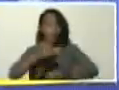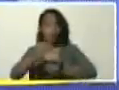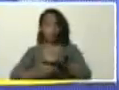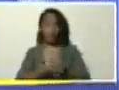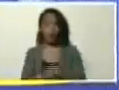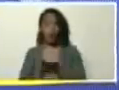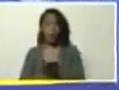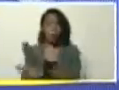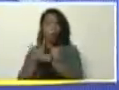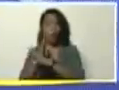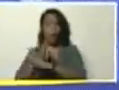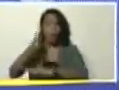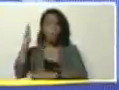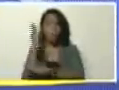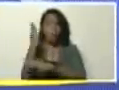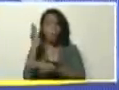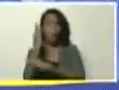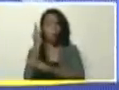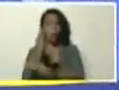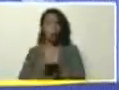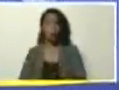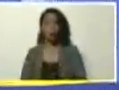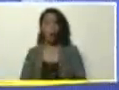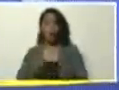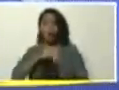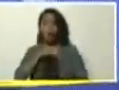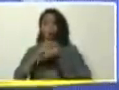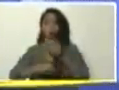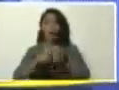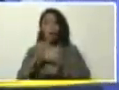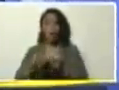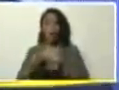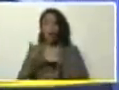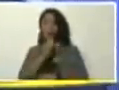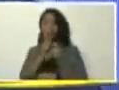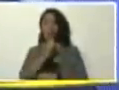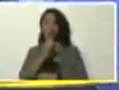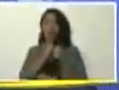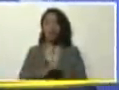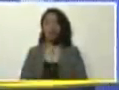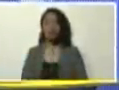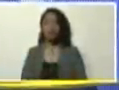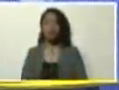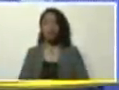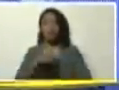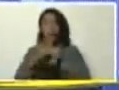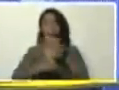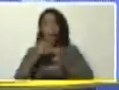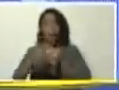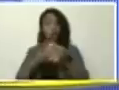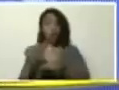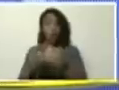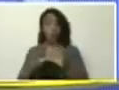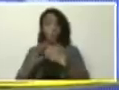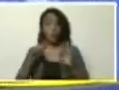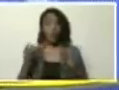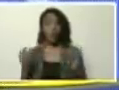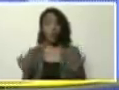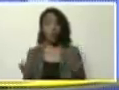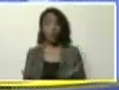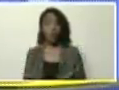el bloqueo y las sanciones. Hemos atravesado las dificultades que ha generado la pandemia.